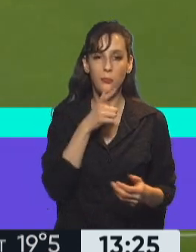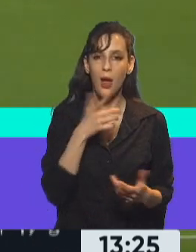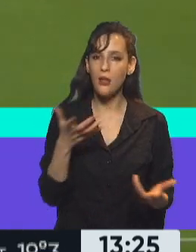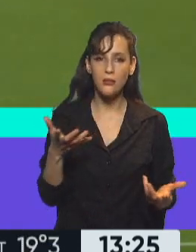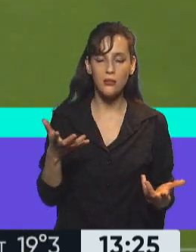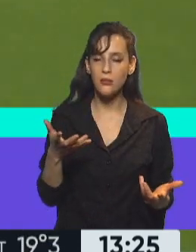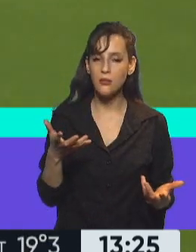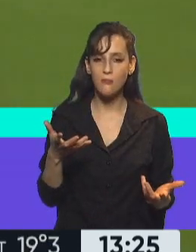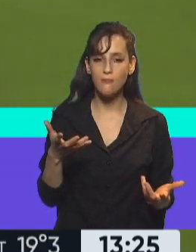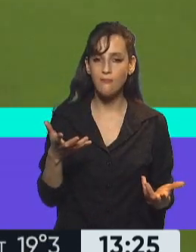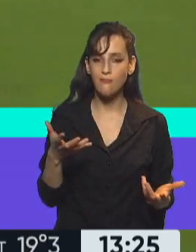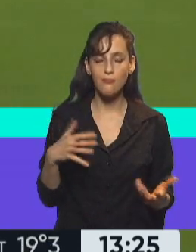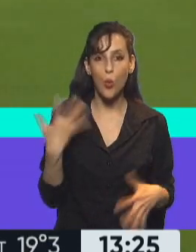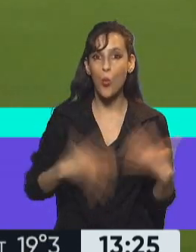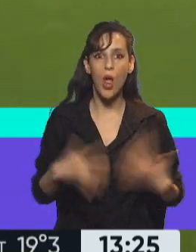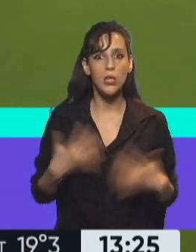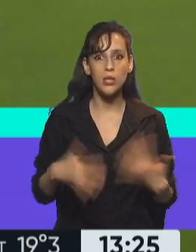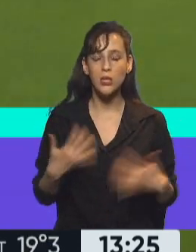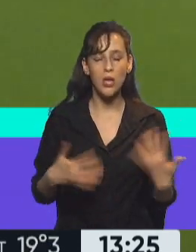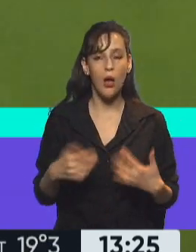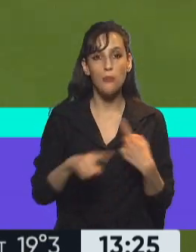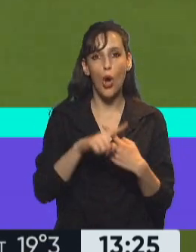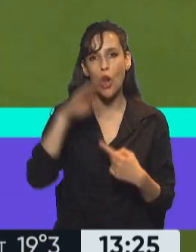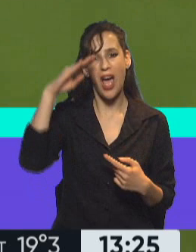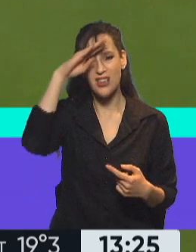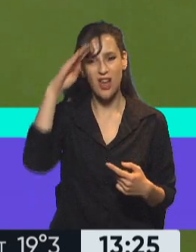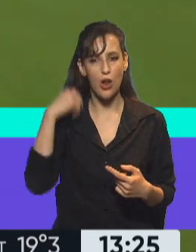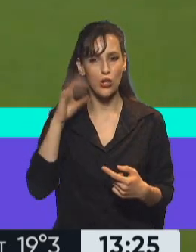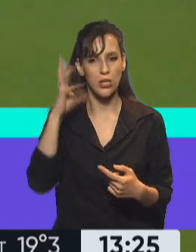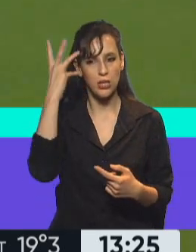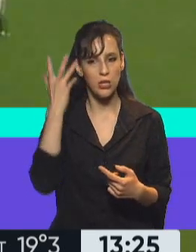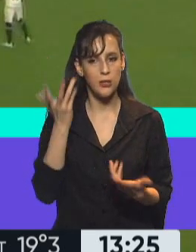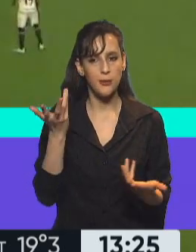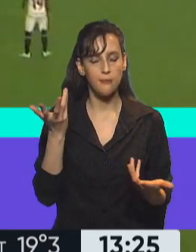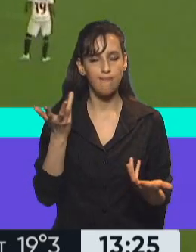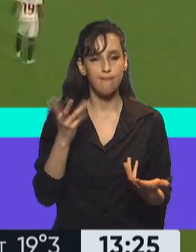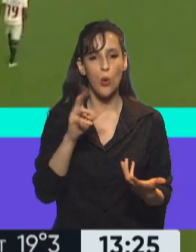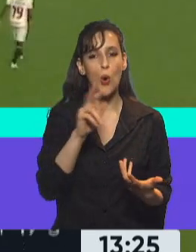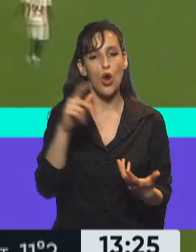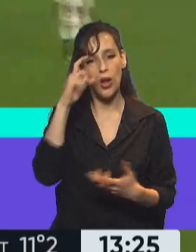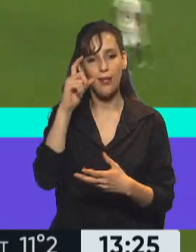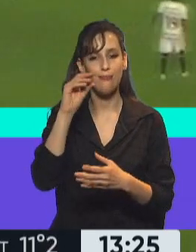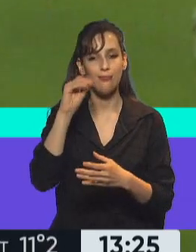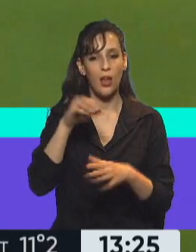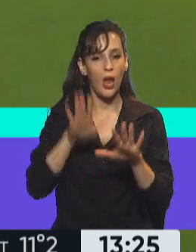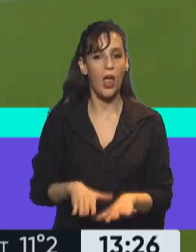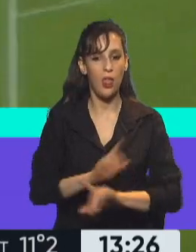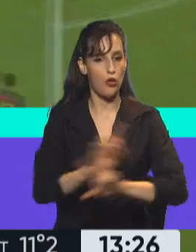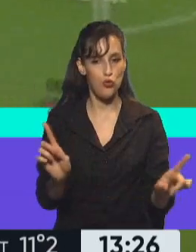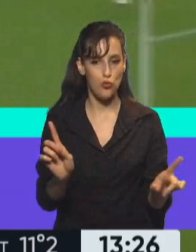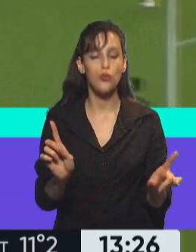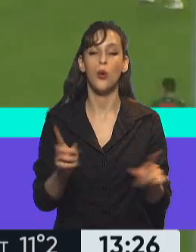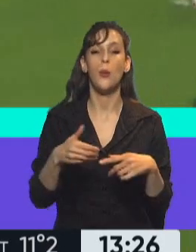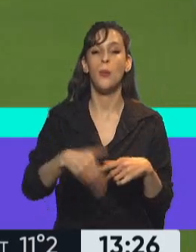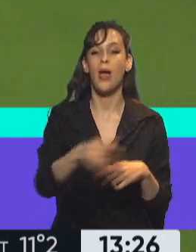pagarle de urgencia el enojo a Gallardo, porque no pudieron retener a Borré. La copa empieza, por eso la semana, llegada Romero, claro, la copa lógico. Empieza la semana